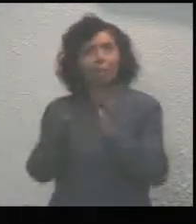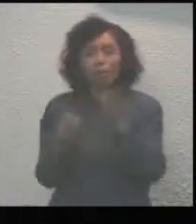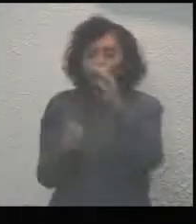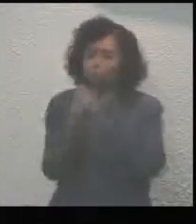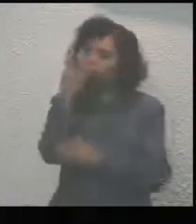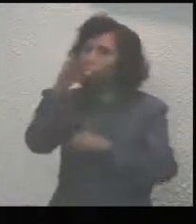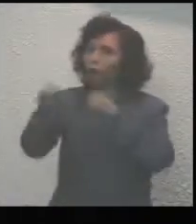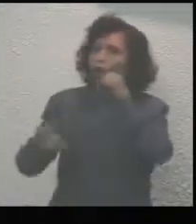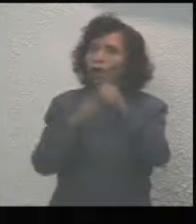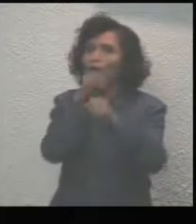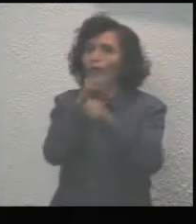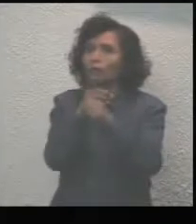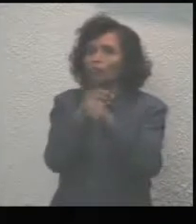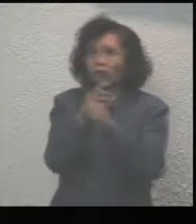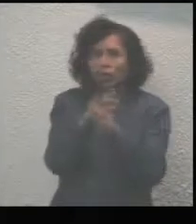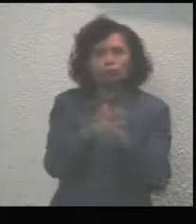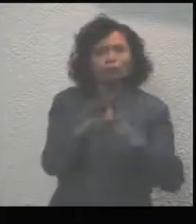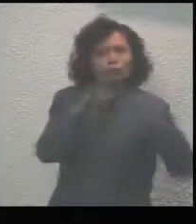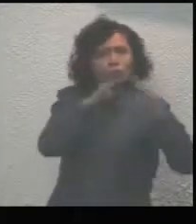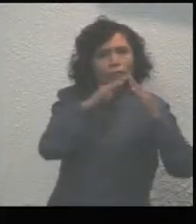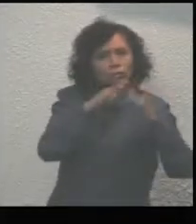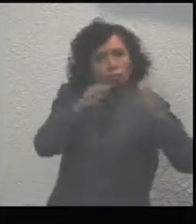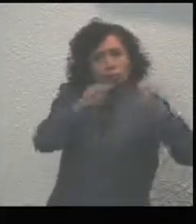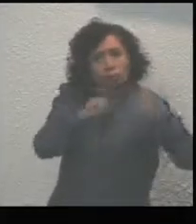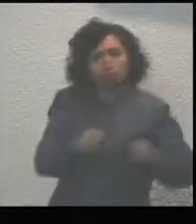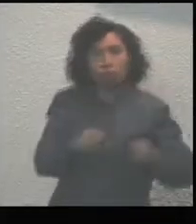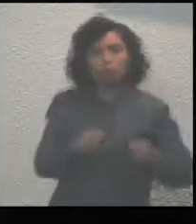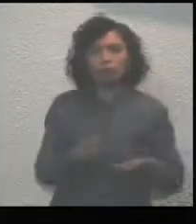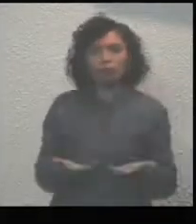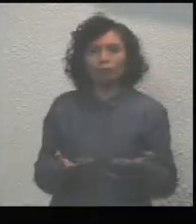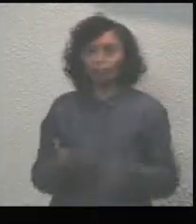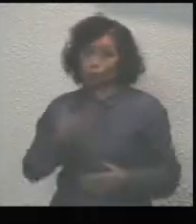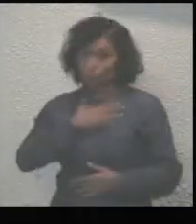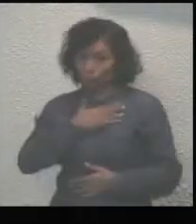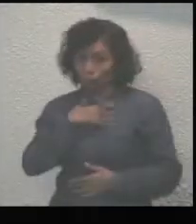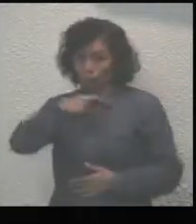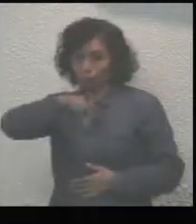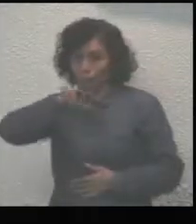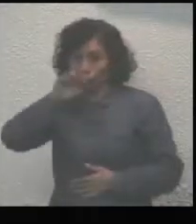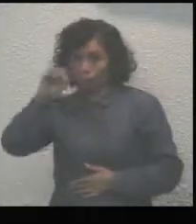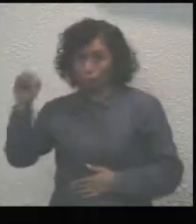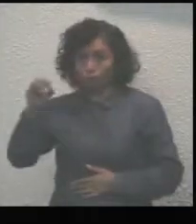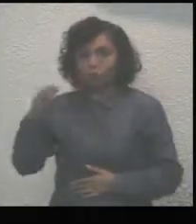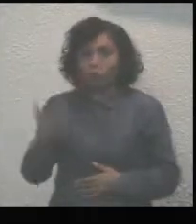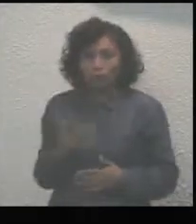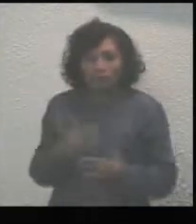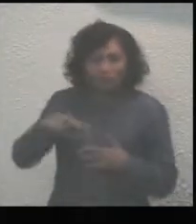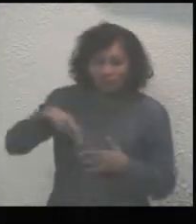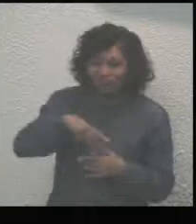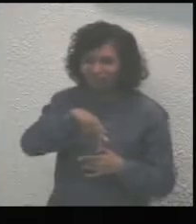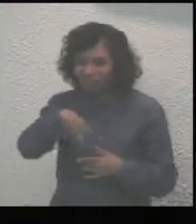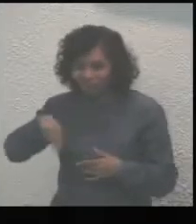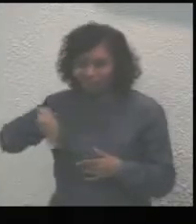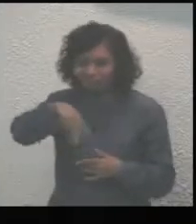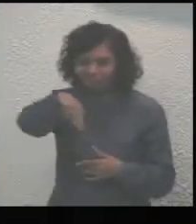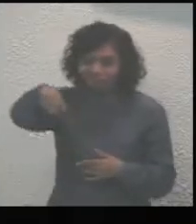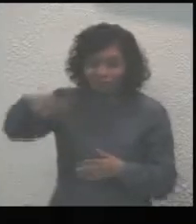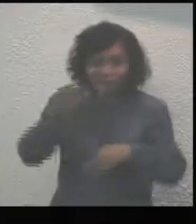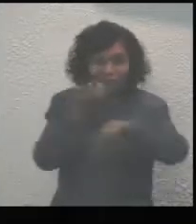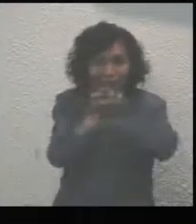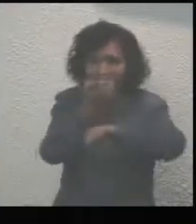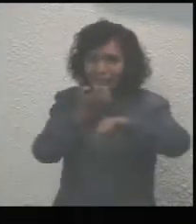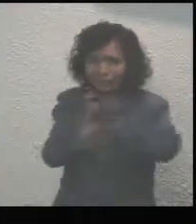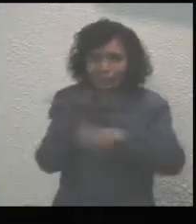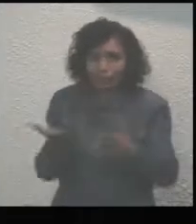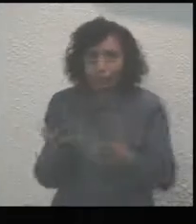lograrla en un hogar seguro. Como quintanarroense, que ha recorrido cada rincón del estado,